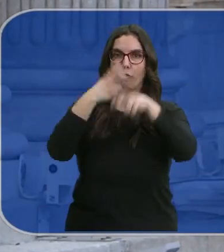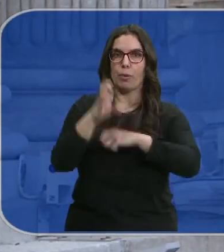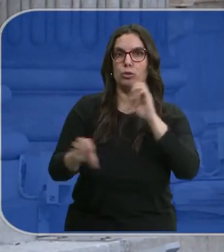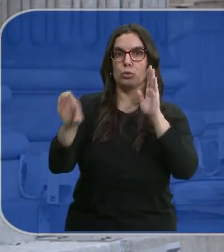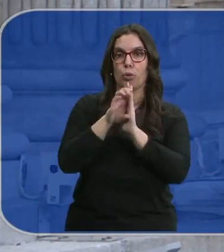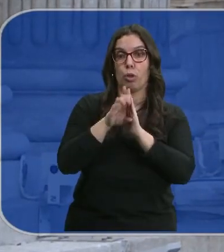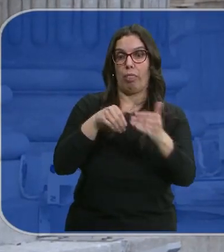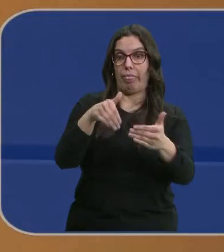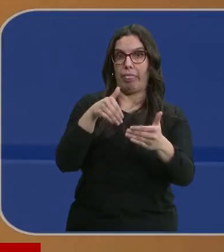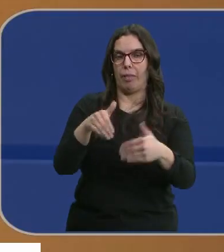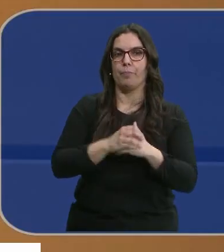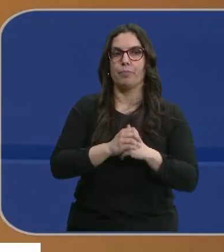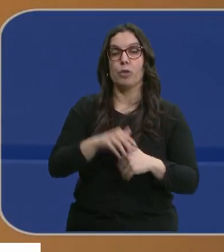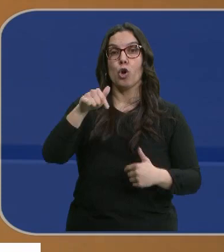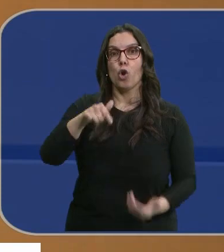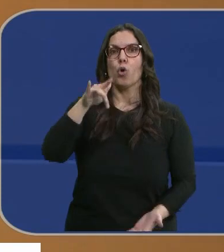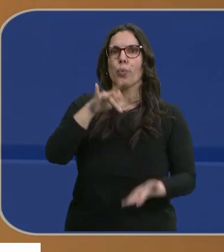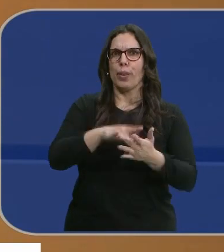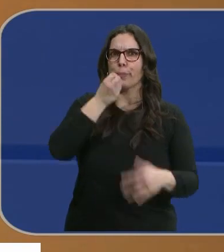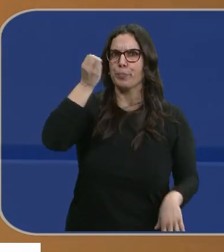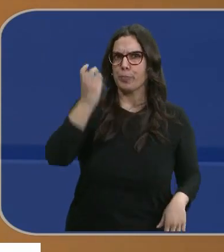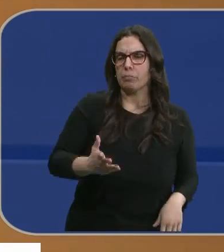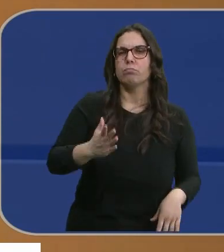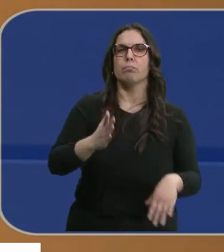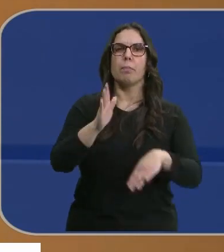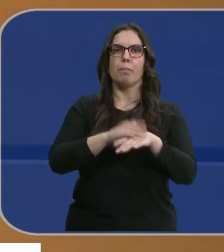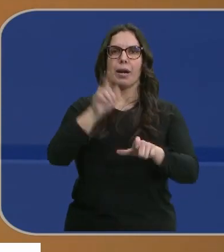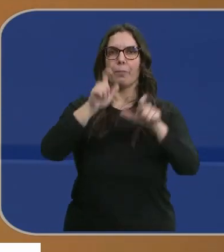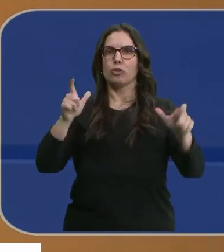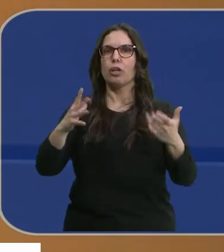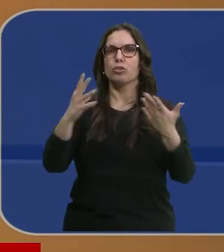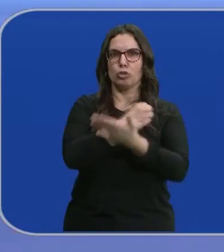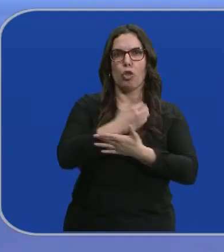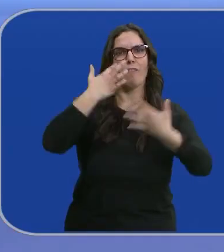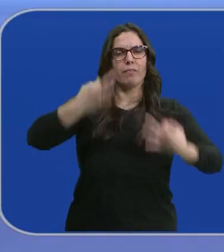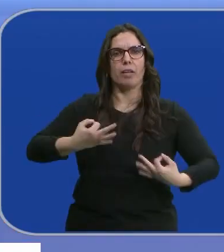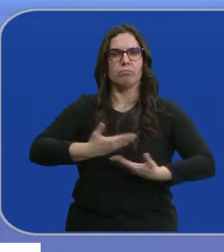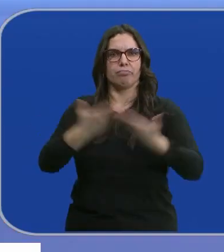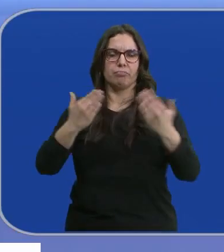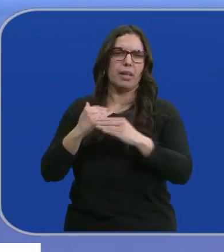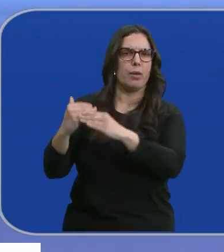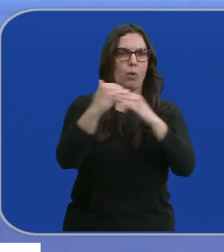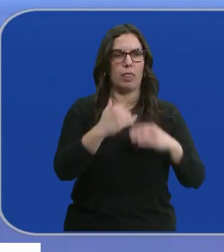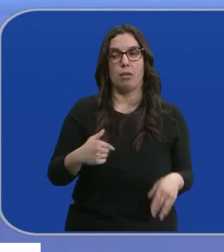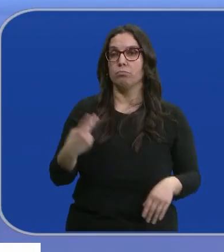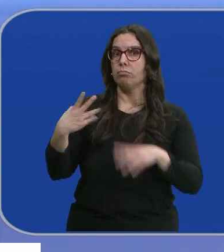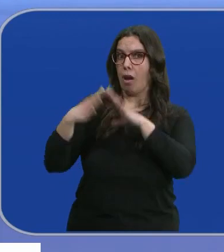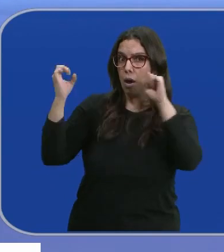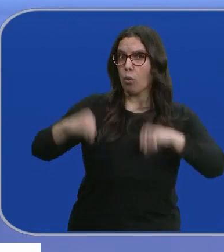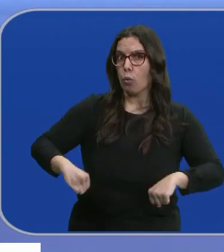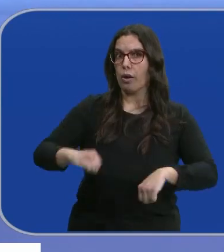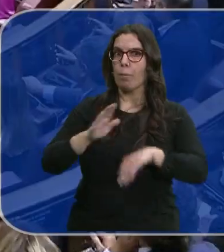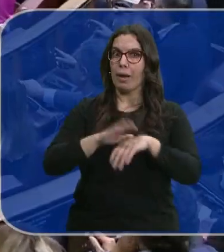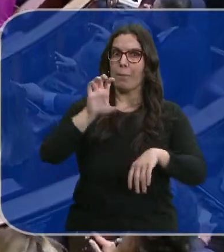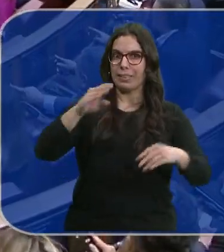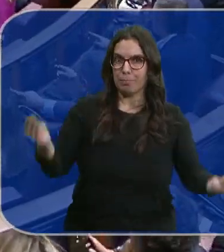Constitución estará más cerca. Hoy es un buen día para todos los que creemos en la igualdad. Nos hemos puesto de acuerdo para hacer